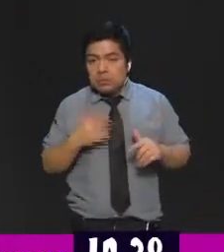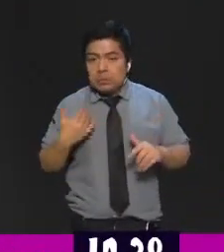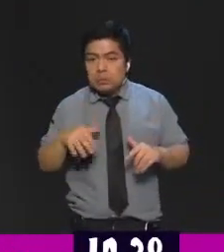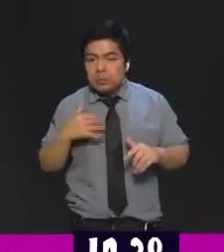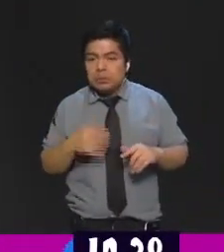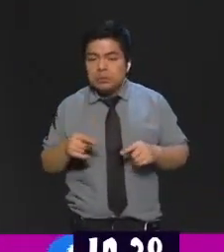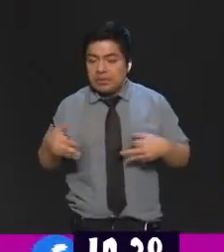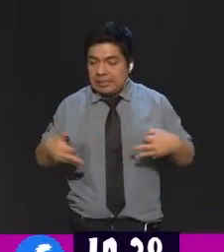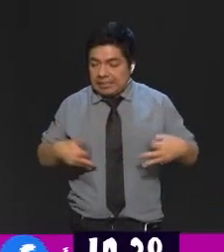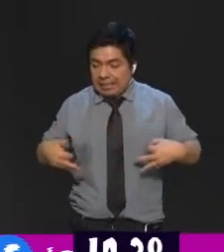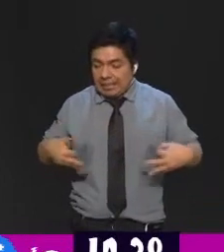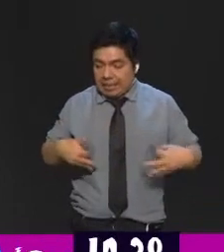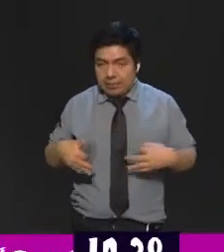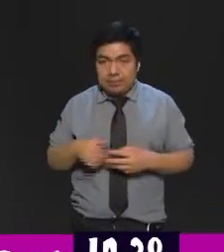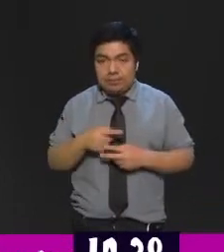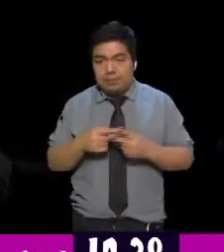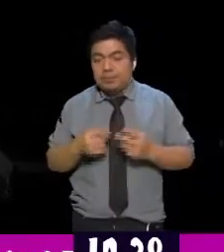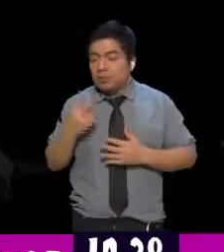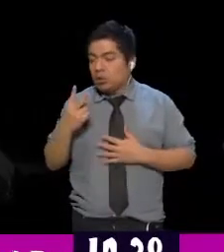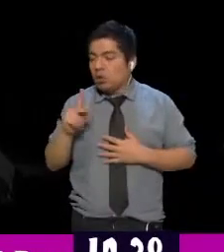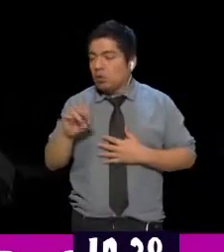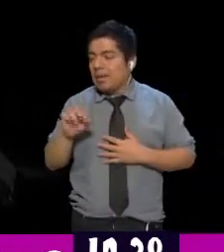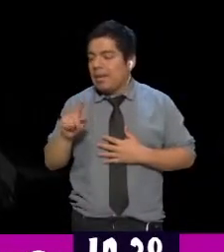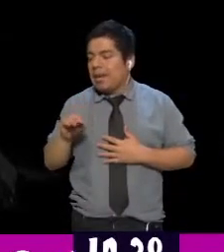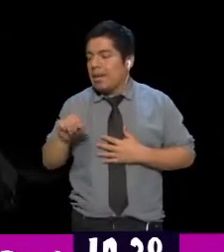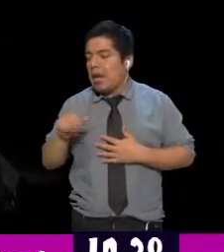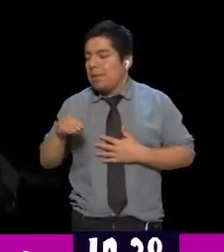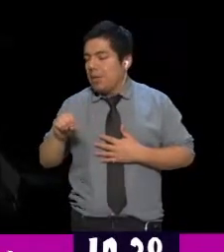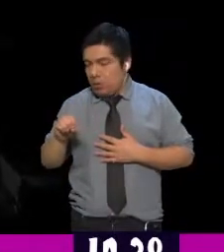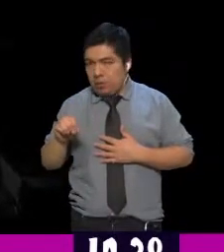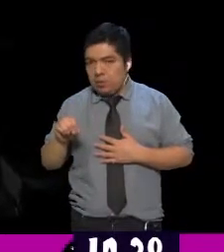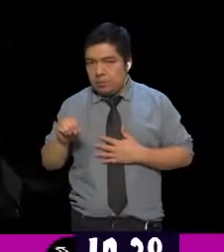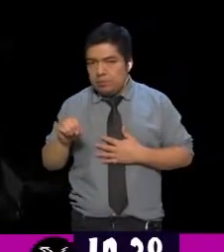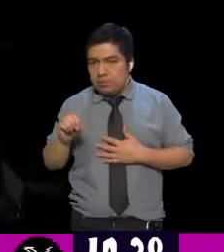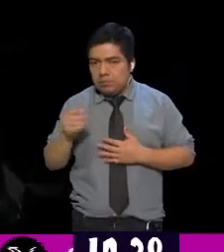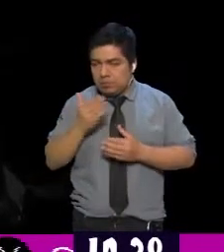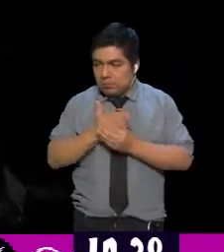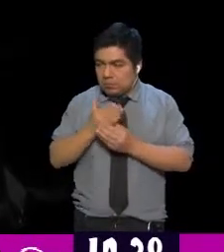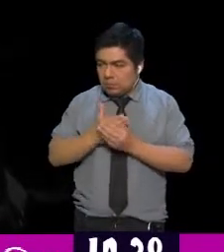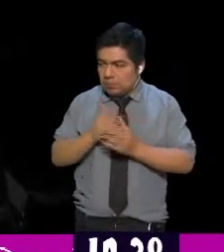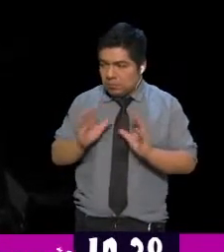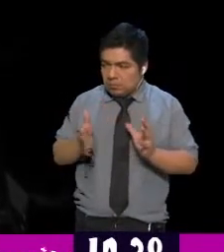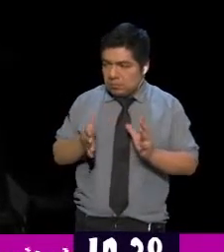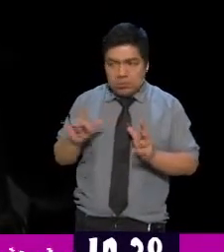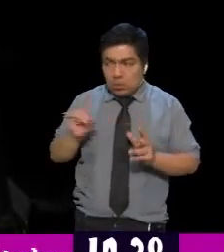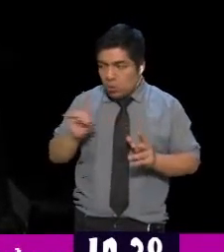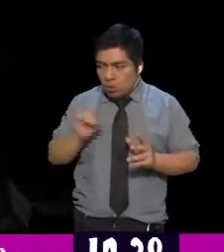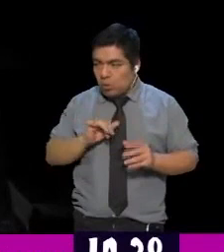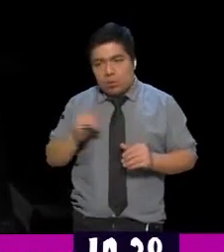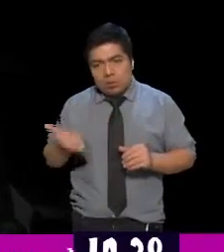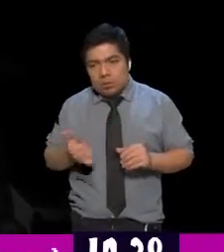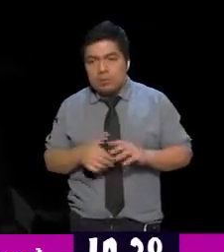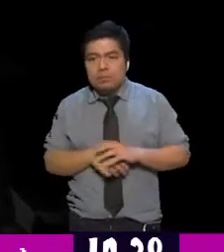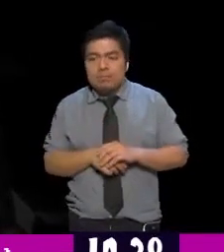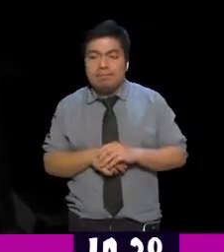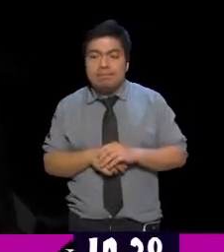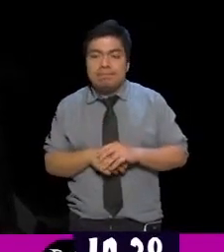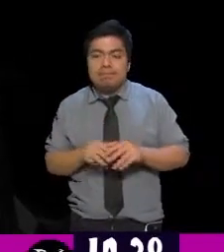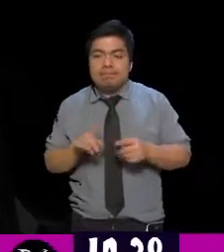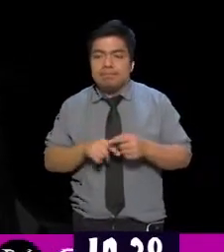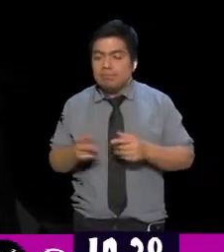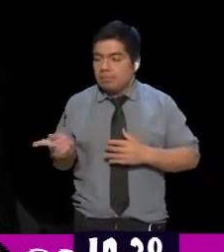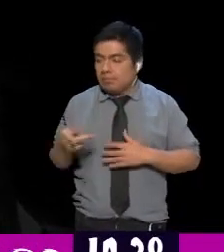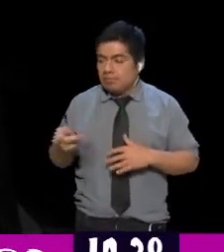Ahora viene teatro. Dos para el camino. Ya pasaron los tacos. No, ni los tacos ni cuando va uno a los